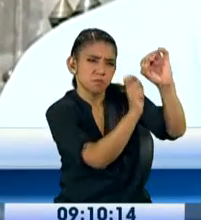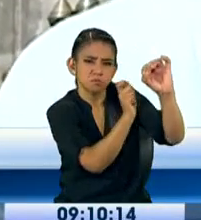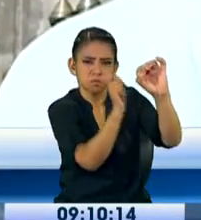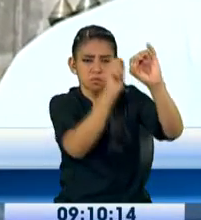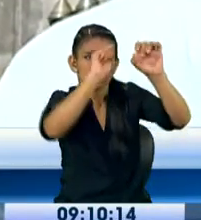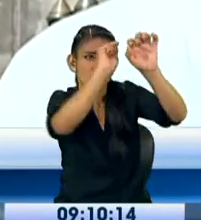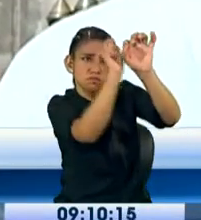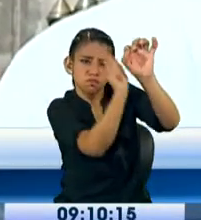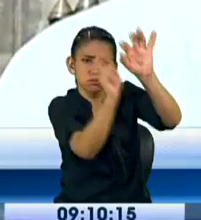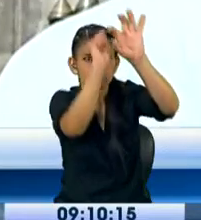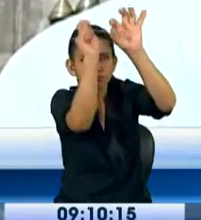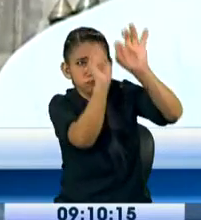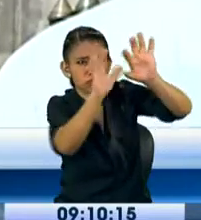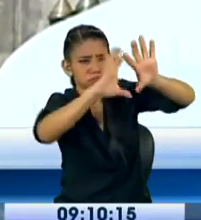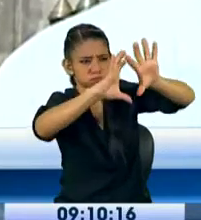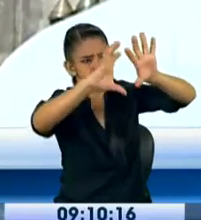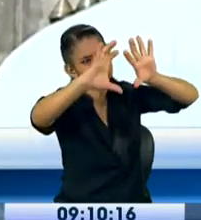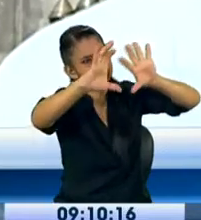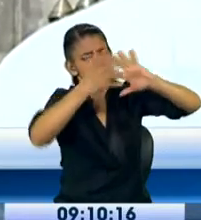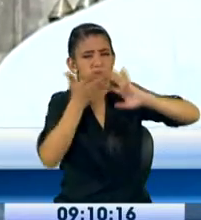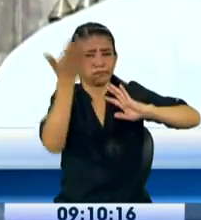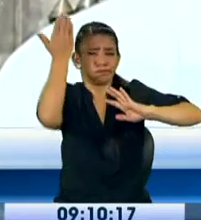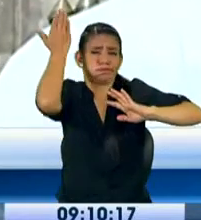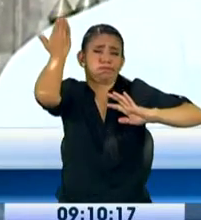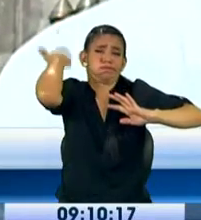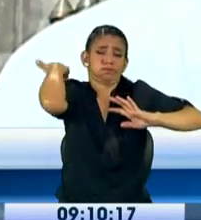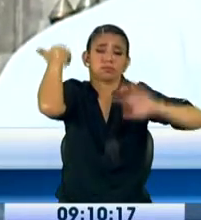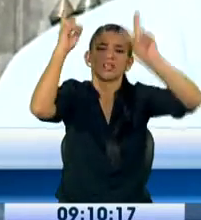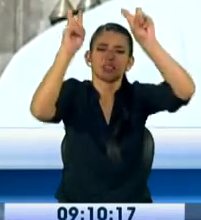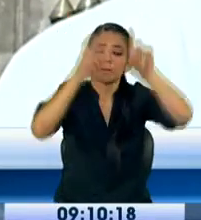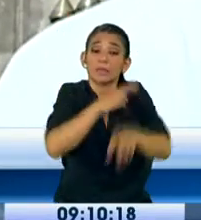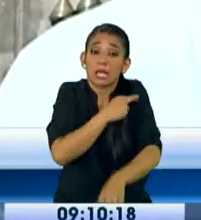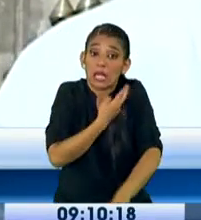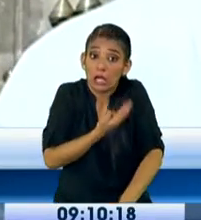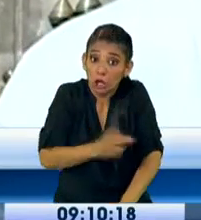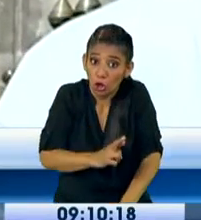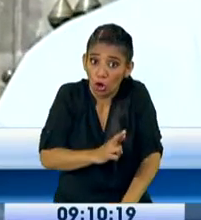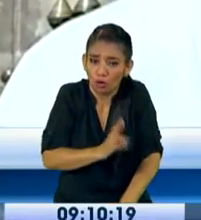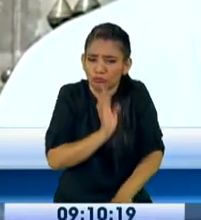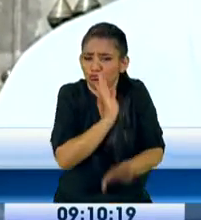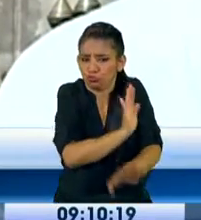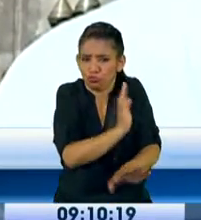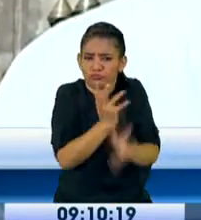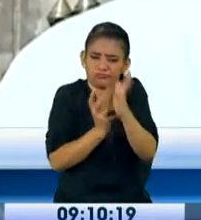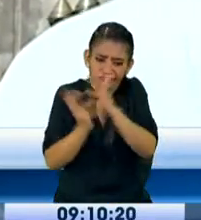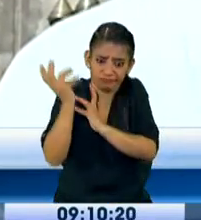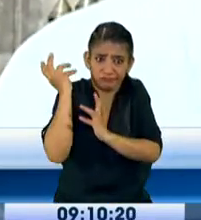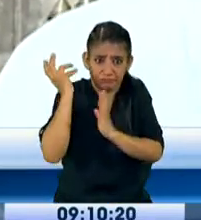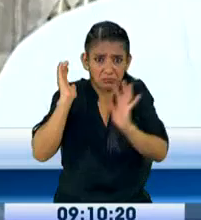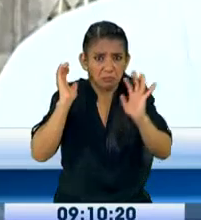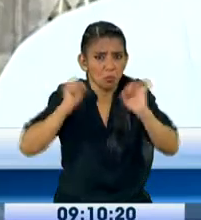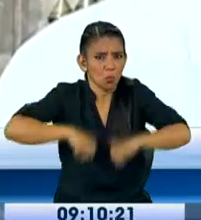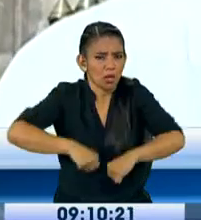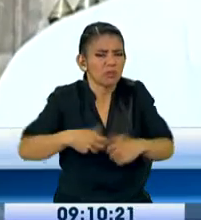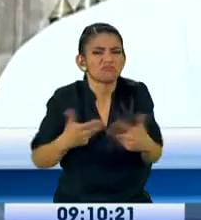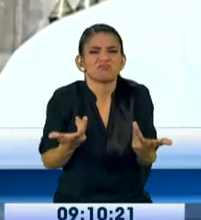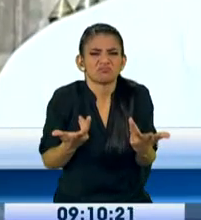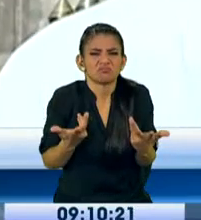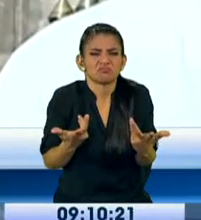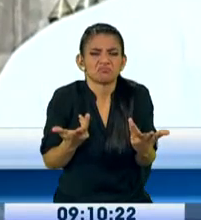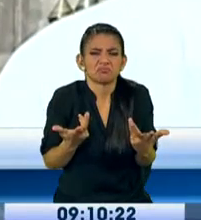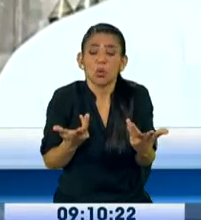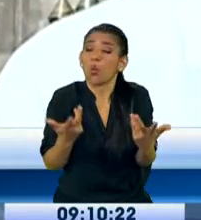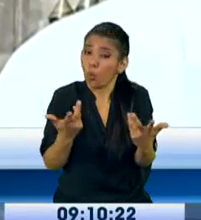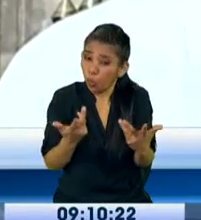jeroglíficos y la lectura teológica, simbólica, religiosa de la fachada hace de esto un emporio